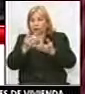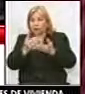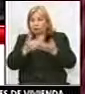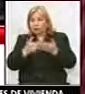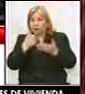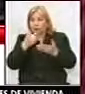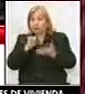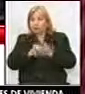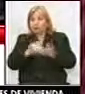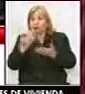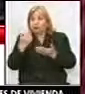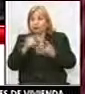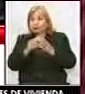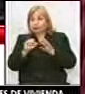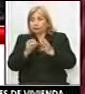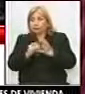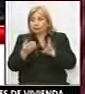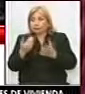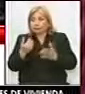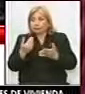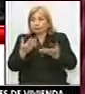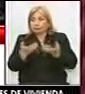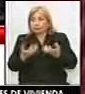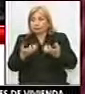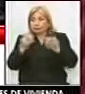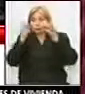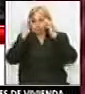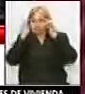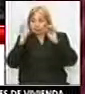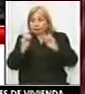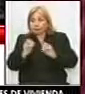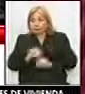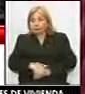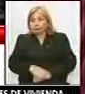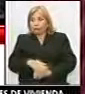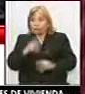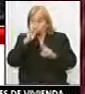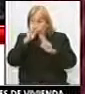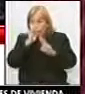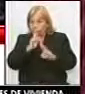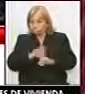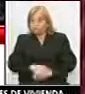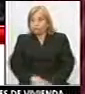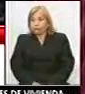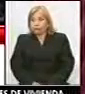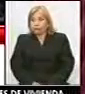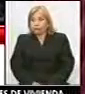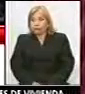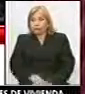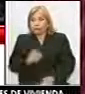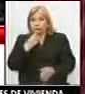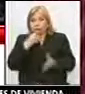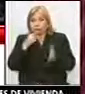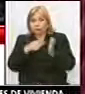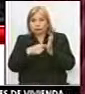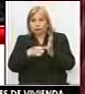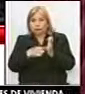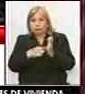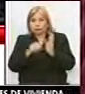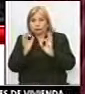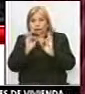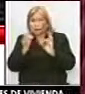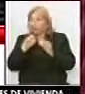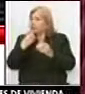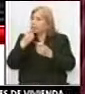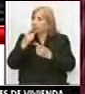pidió mi colega anteriormente. Nos gustaría saber qué opina usted. Presidenta, no le estamos, con todo respeto. Permítame, señor, no le estamos indicando de nada. Simplemente quisiéramos